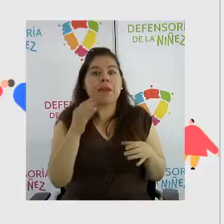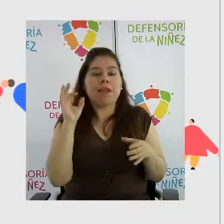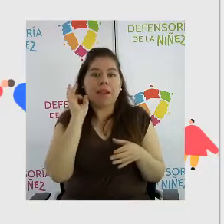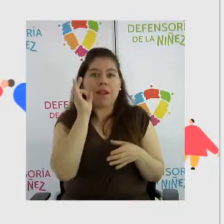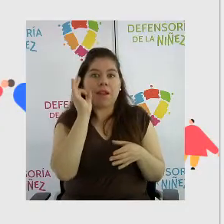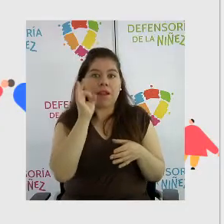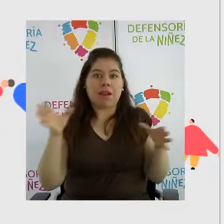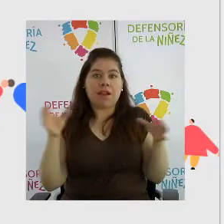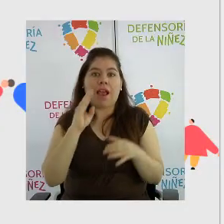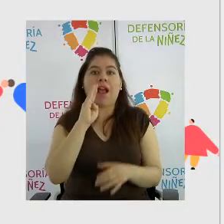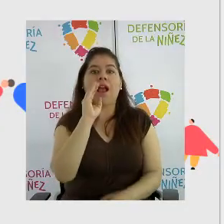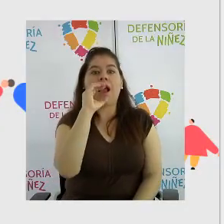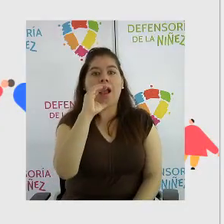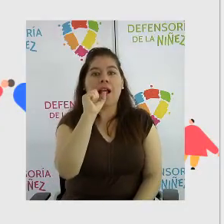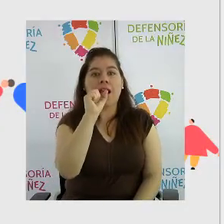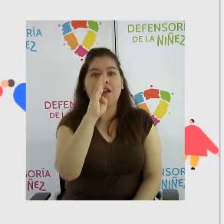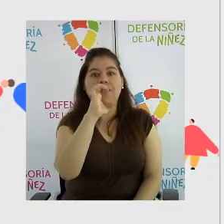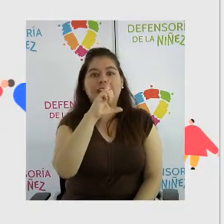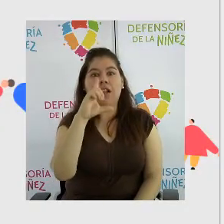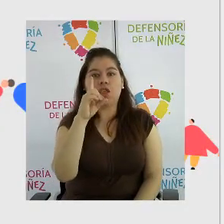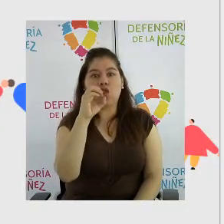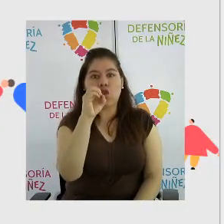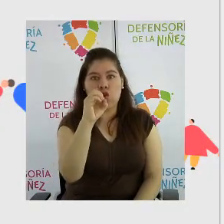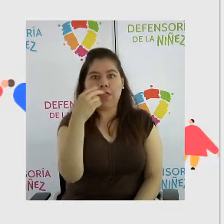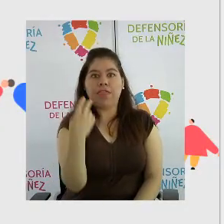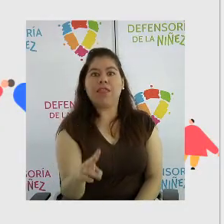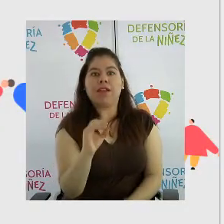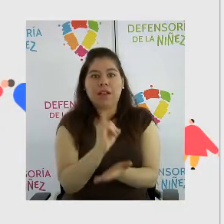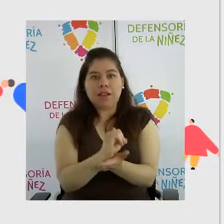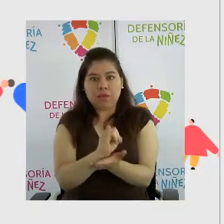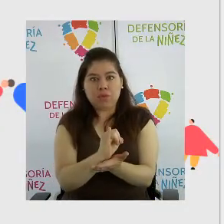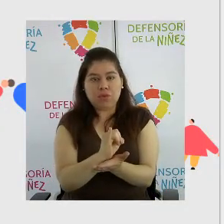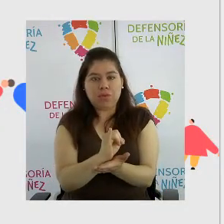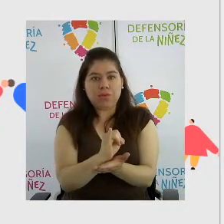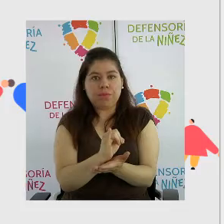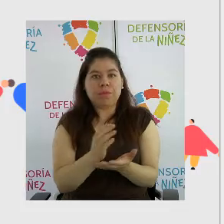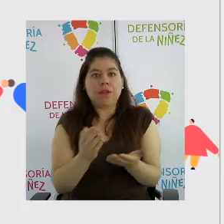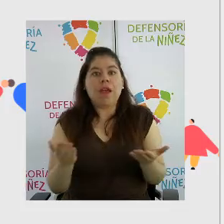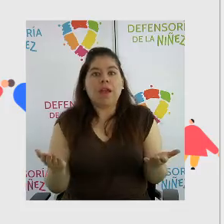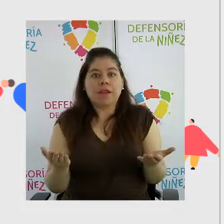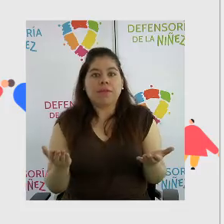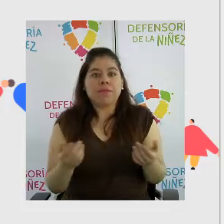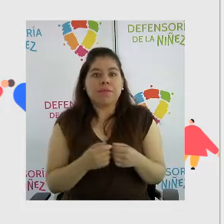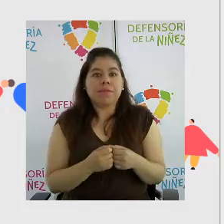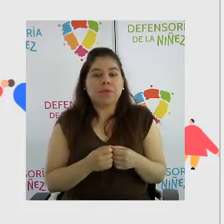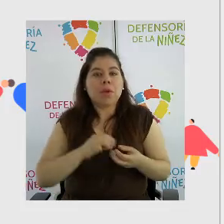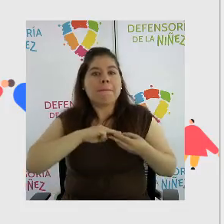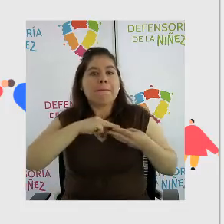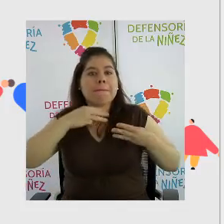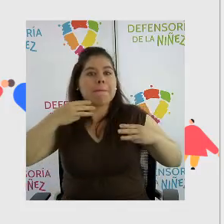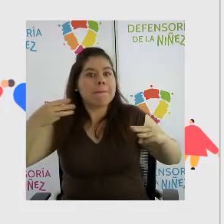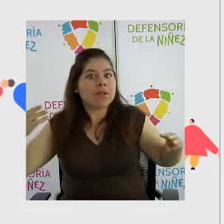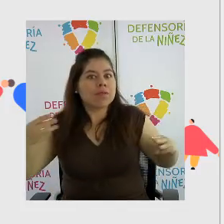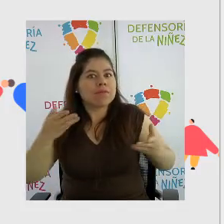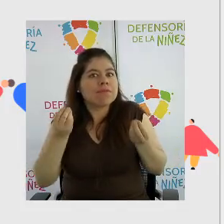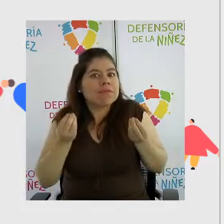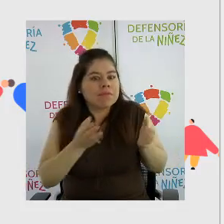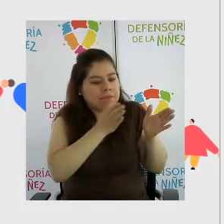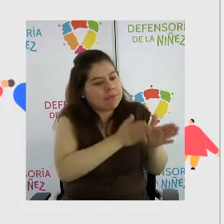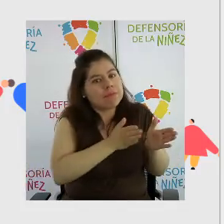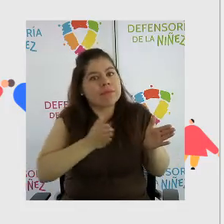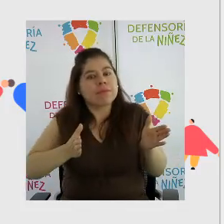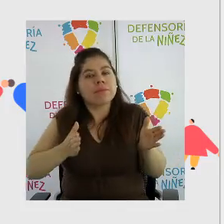en nuestra institución, donde lo que estamos tratando de cerrar es una metodología para dejar a disposición del